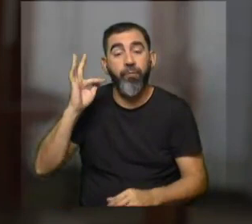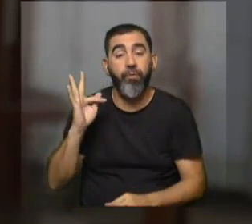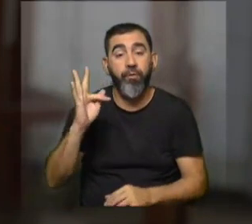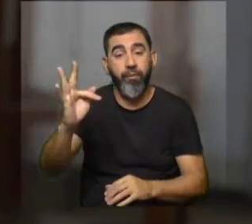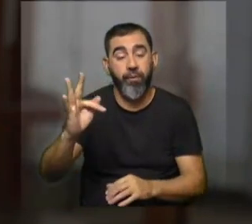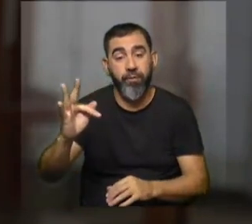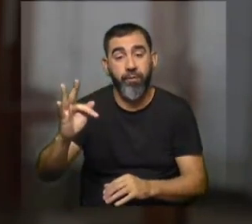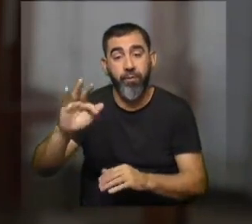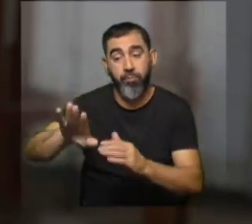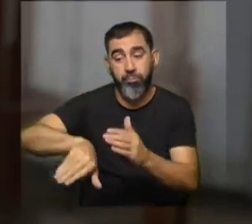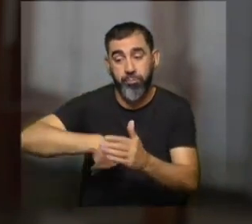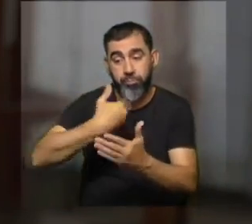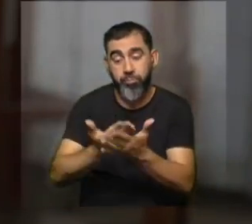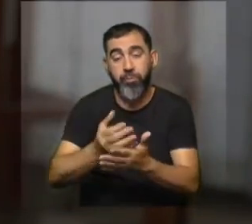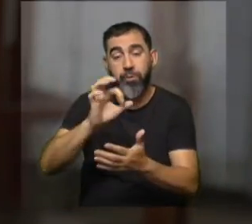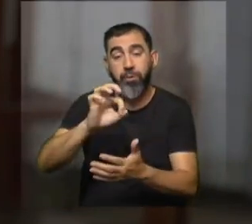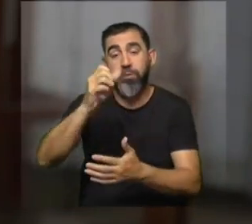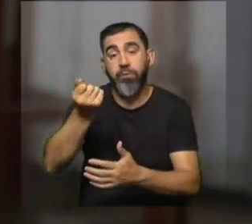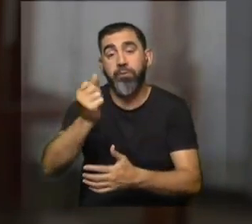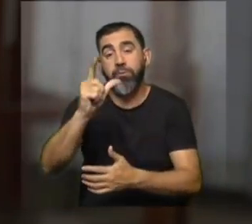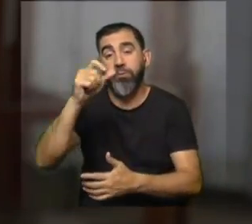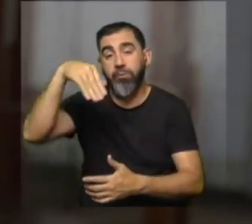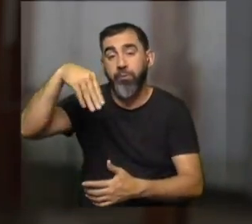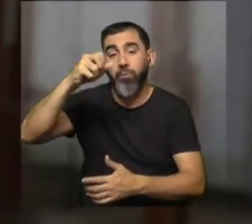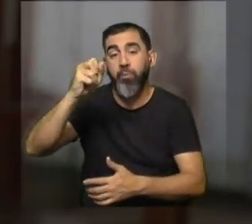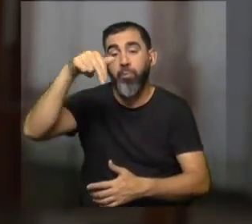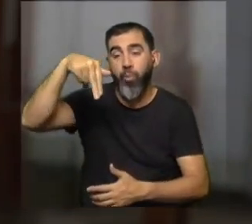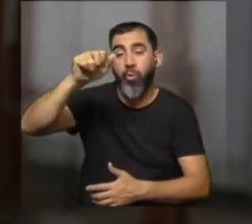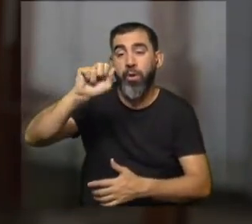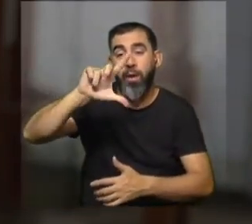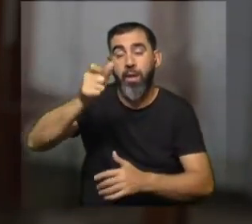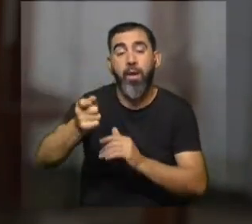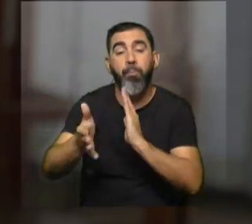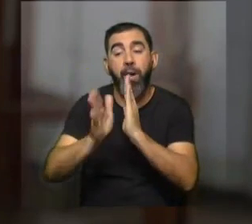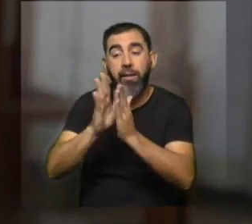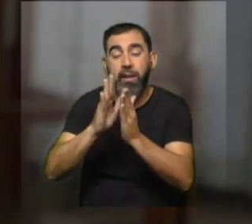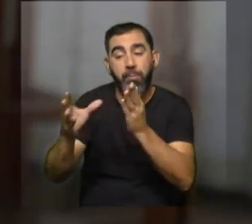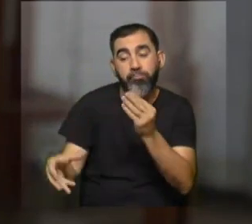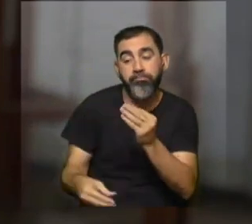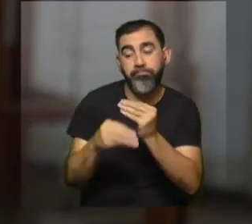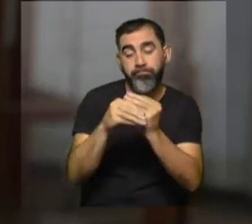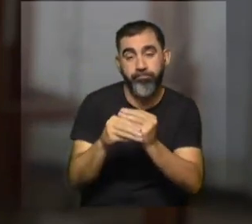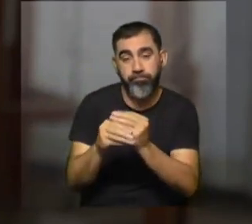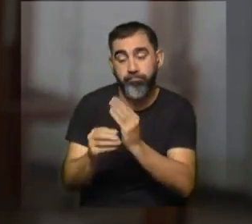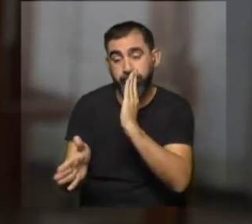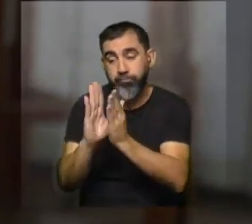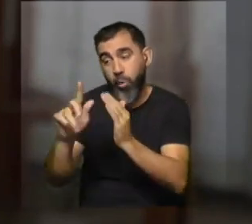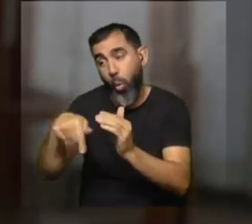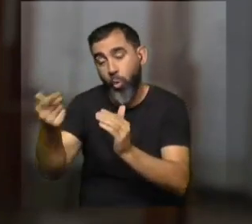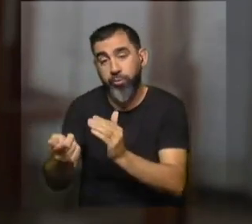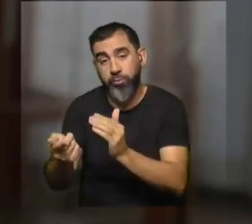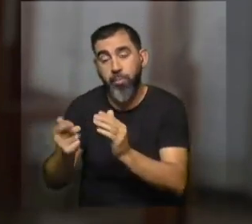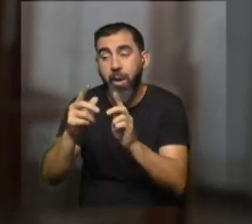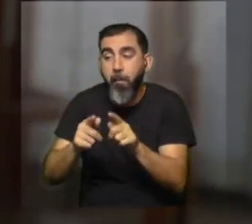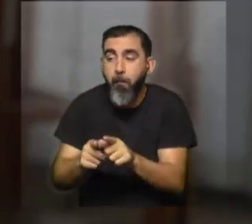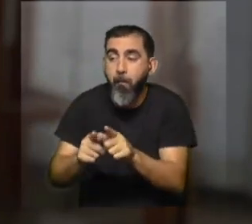es proponer la salmonela como terapia neoadyuvante para otras terapias de uso y aprobadas el día de hoy, de forma de